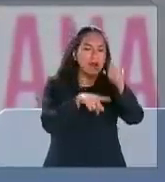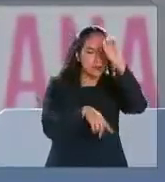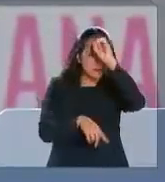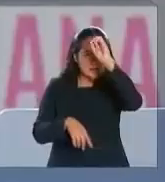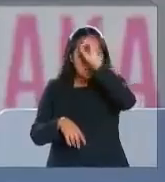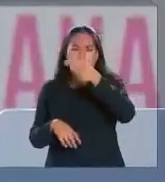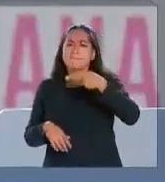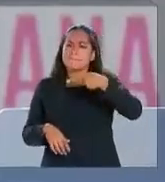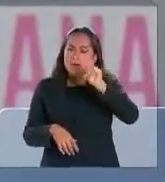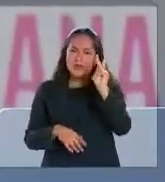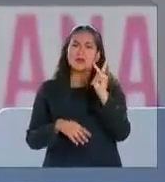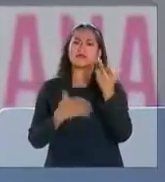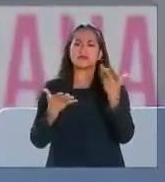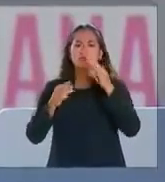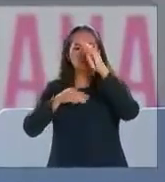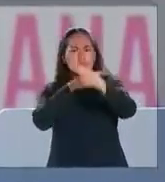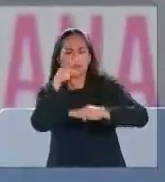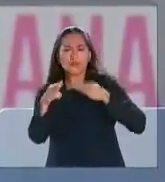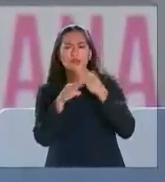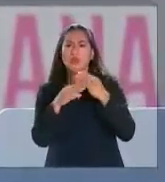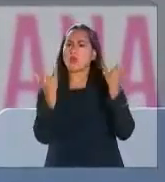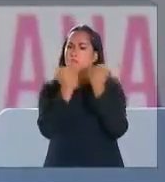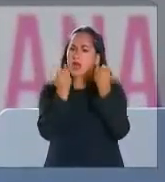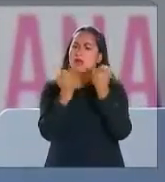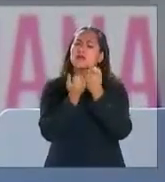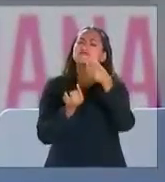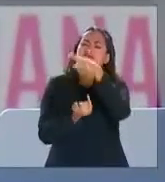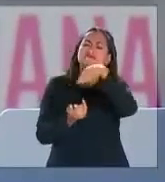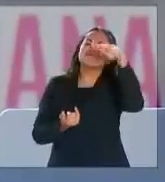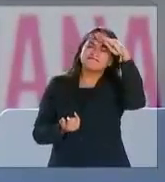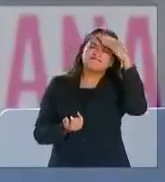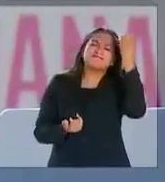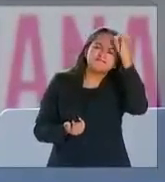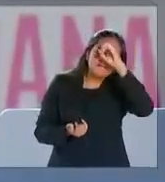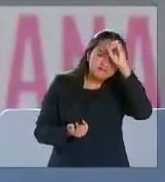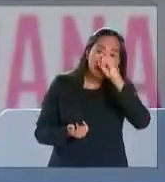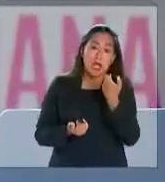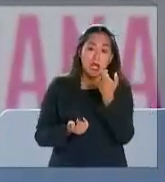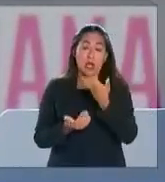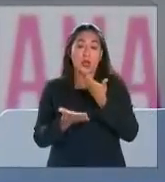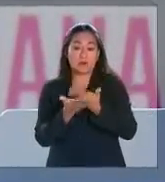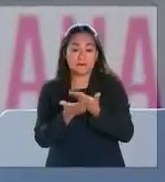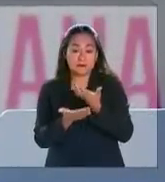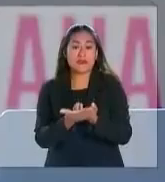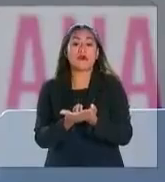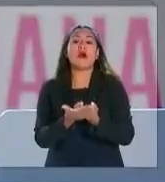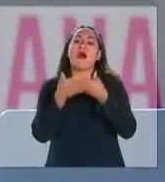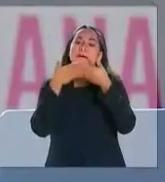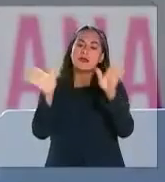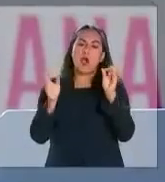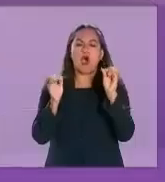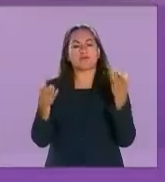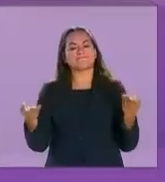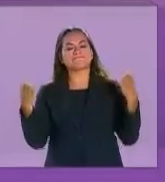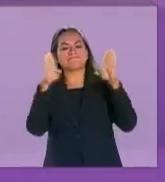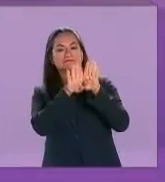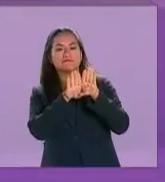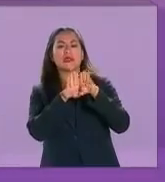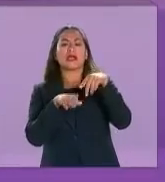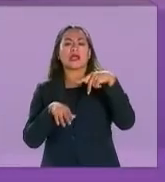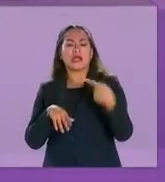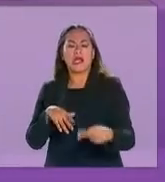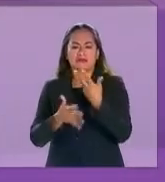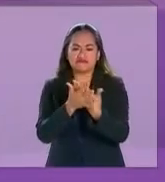debate mundial las economías abiertas o las economías que protegen su producción y todavía tienen prácticamente